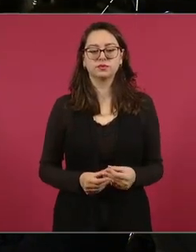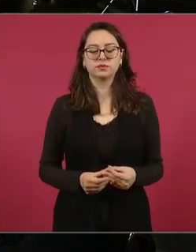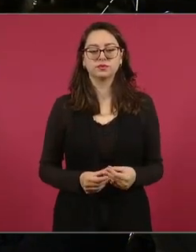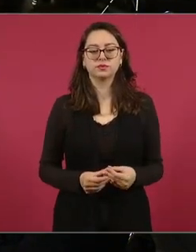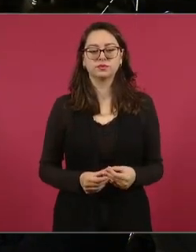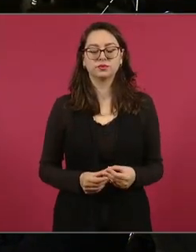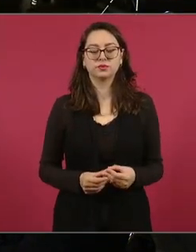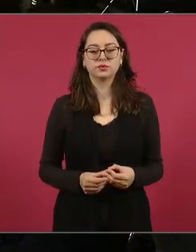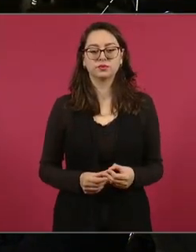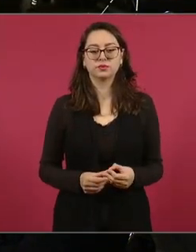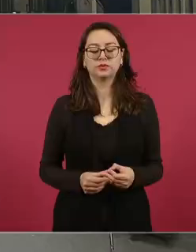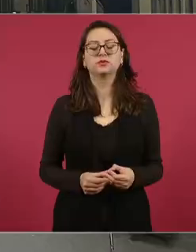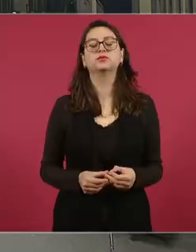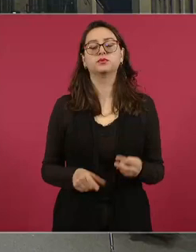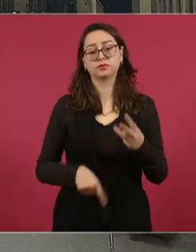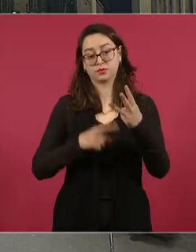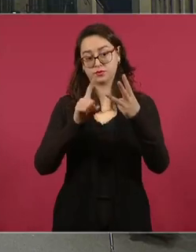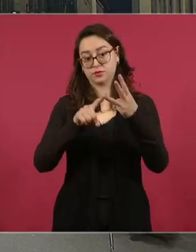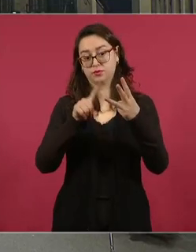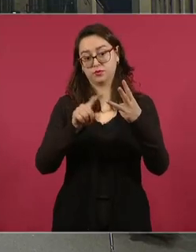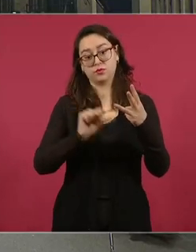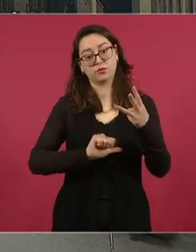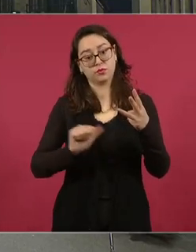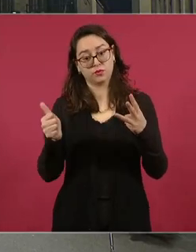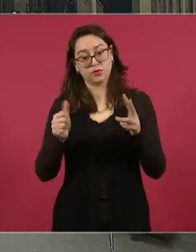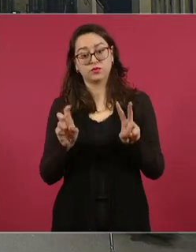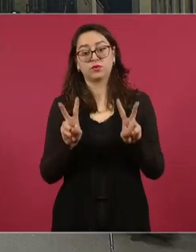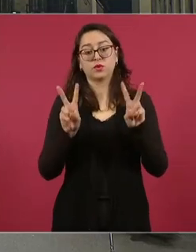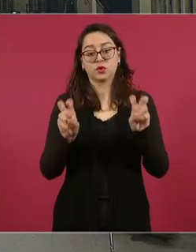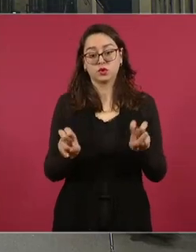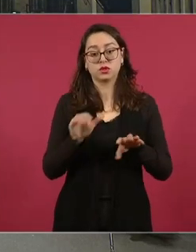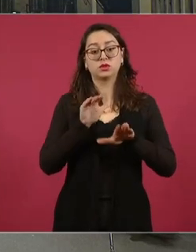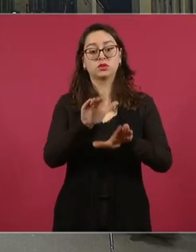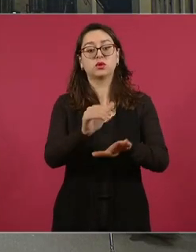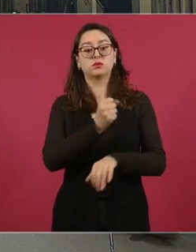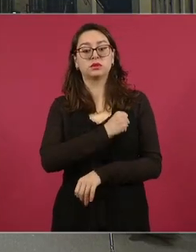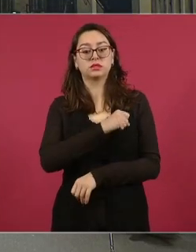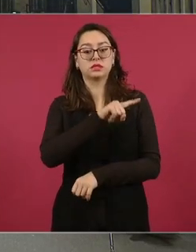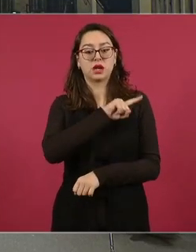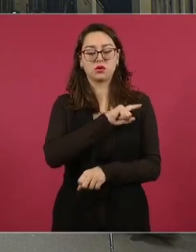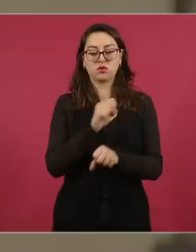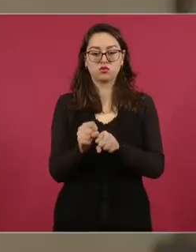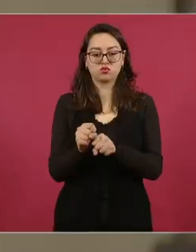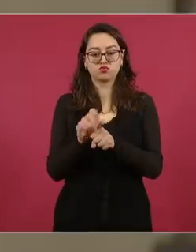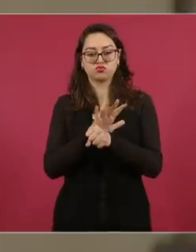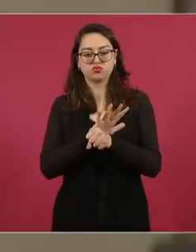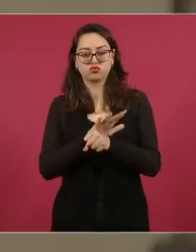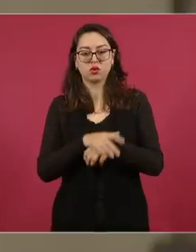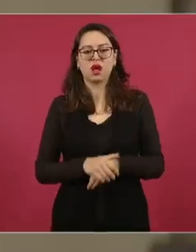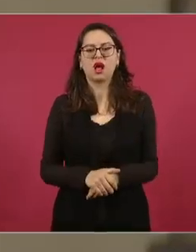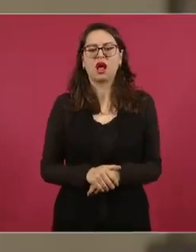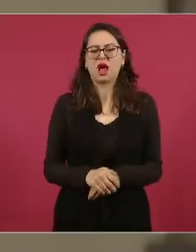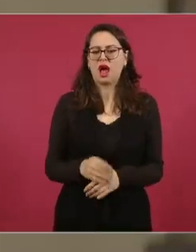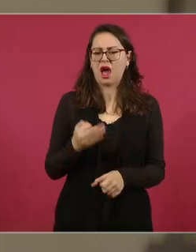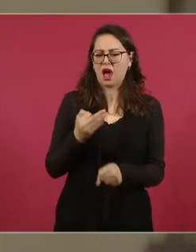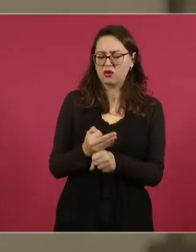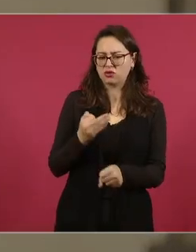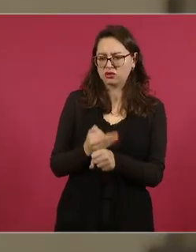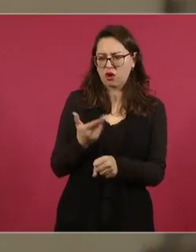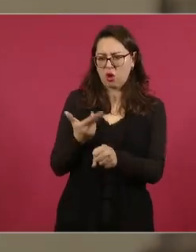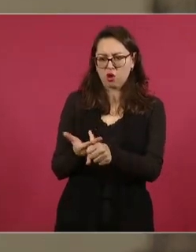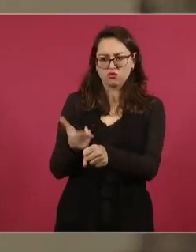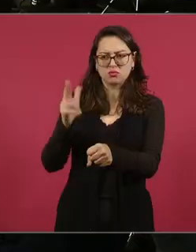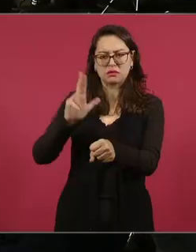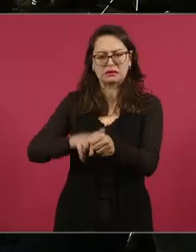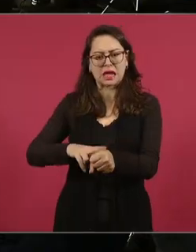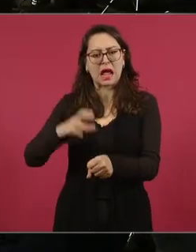Cambiando un poco el tema en salud con el COVID, ¿hay pronóstico de saturación de camas y hospitales, presidente?